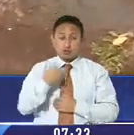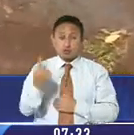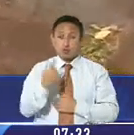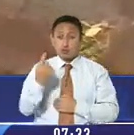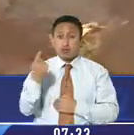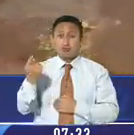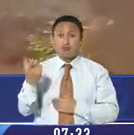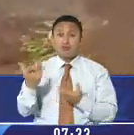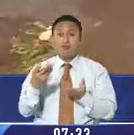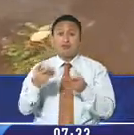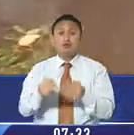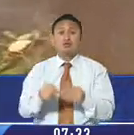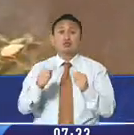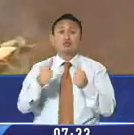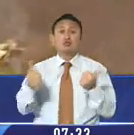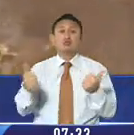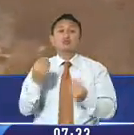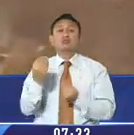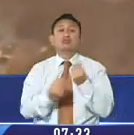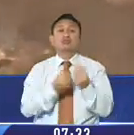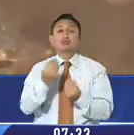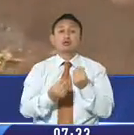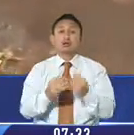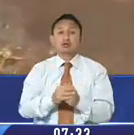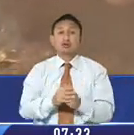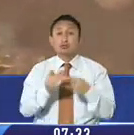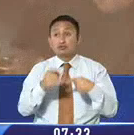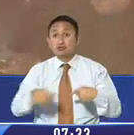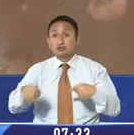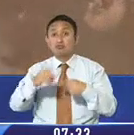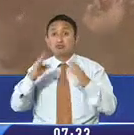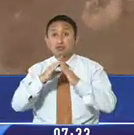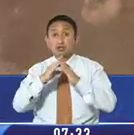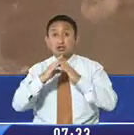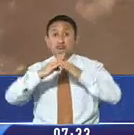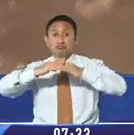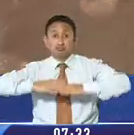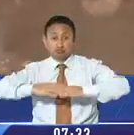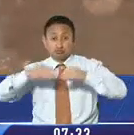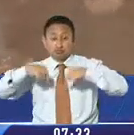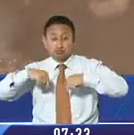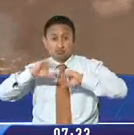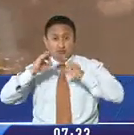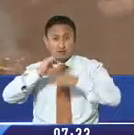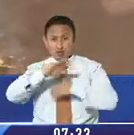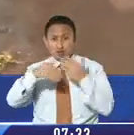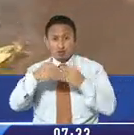terreno. ¿Y qué hago, señorita? Si se va para abajo mi casa, aquí vivimos toda mi familia.